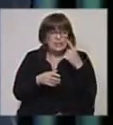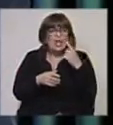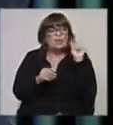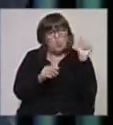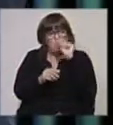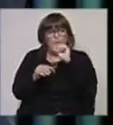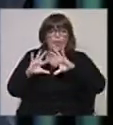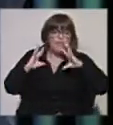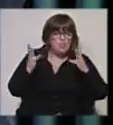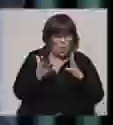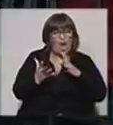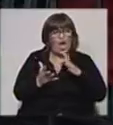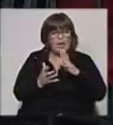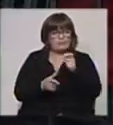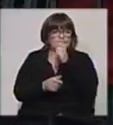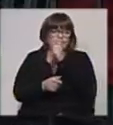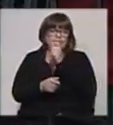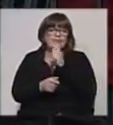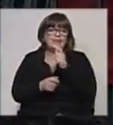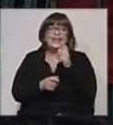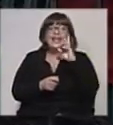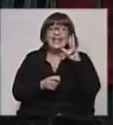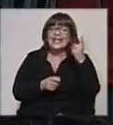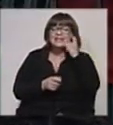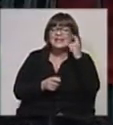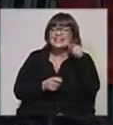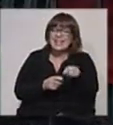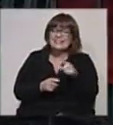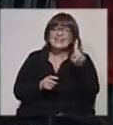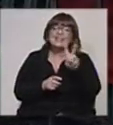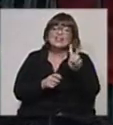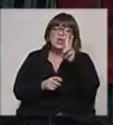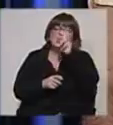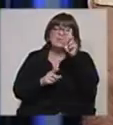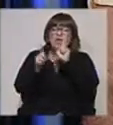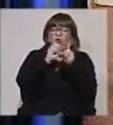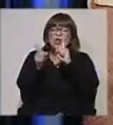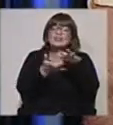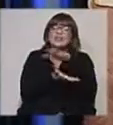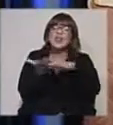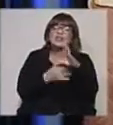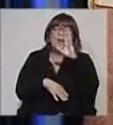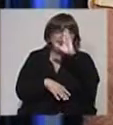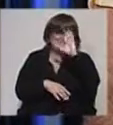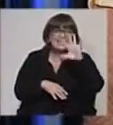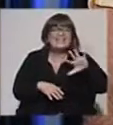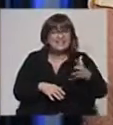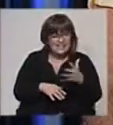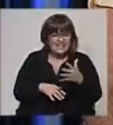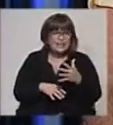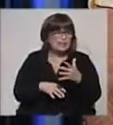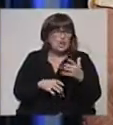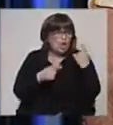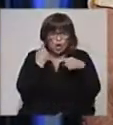partes del mundo. Y de esa experiencia de 2011 en Venezuela, ¿qué aprendiste sobre la realidad venezolana o sobre el gobierno venezolano que no se